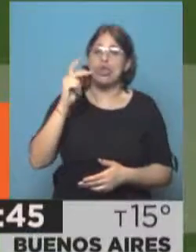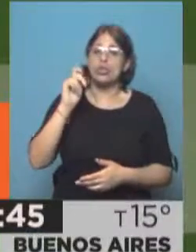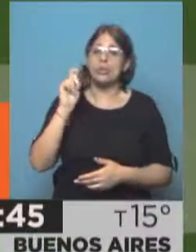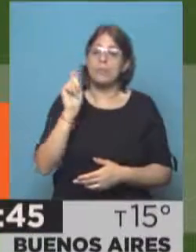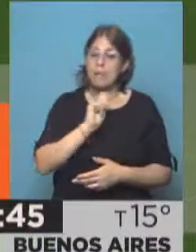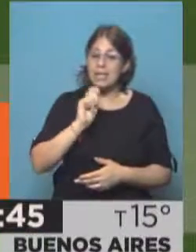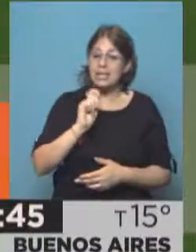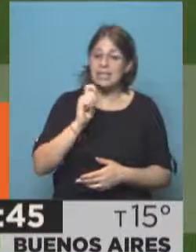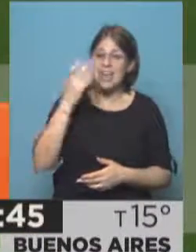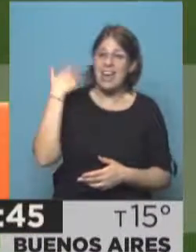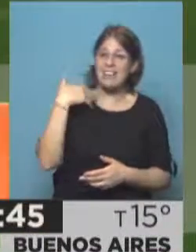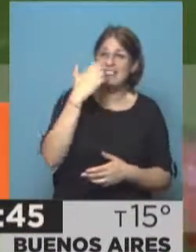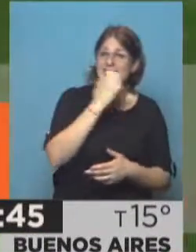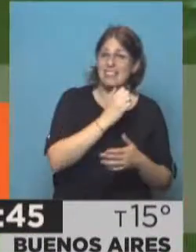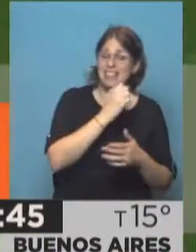semestre pasado.